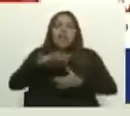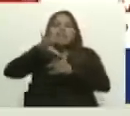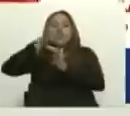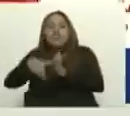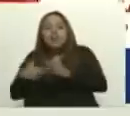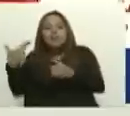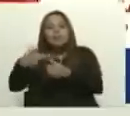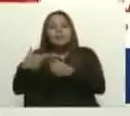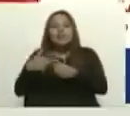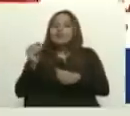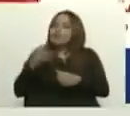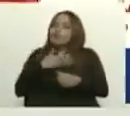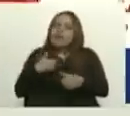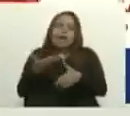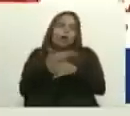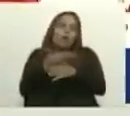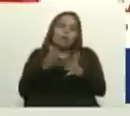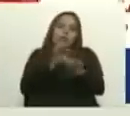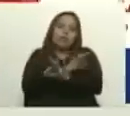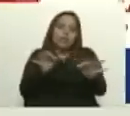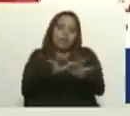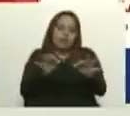lo quieren compartir con nadie.